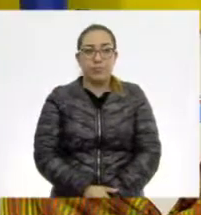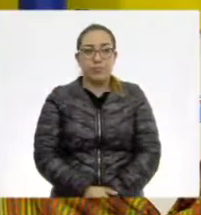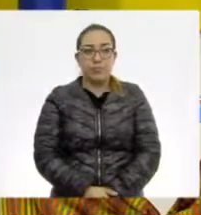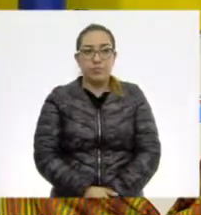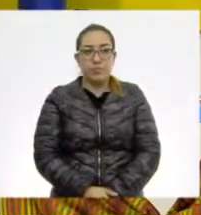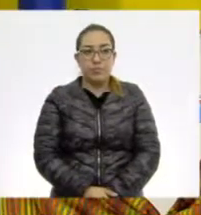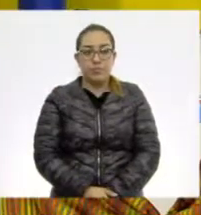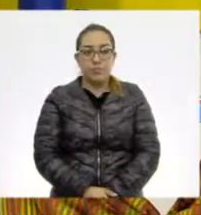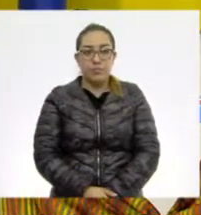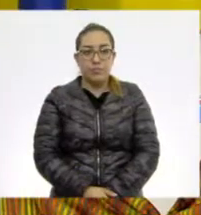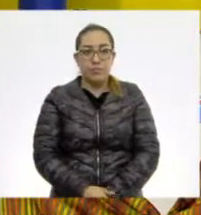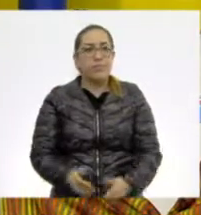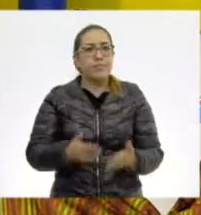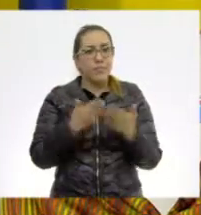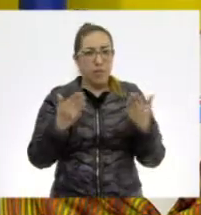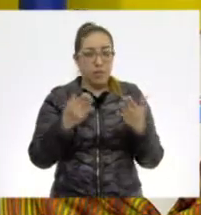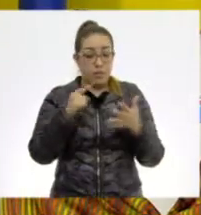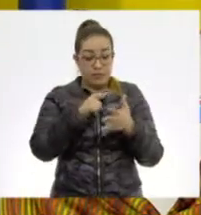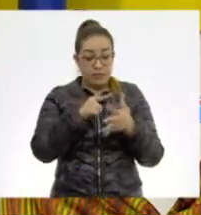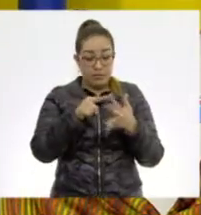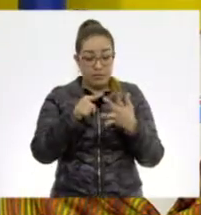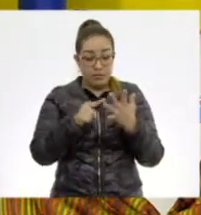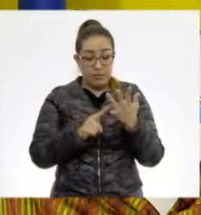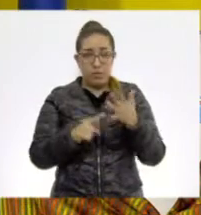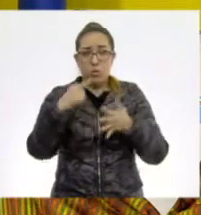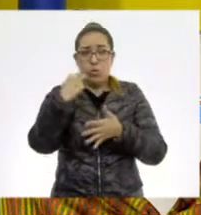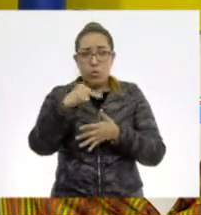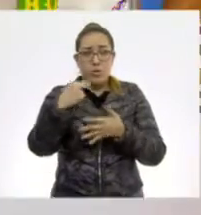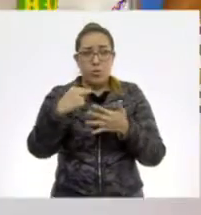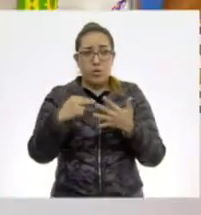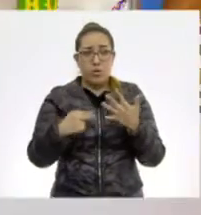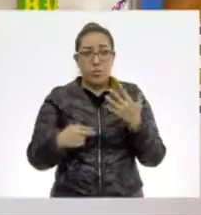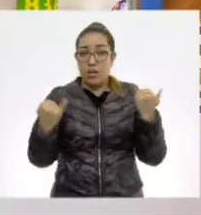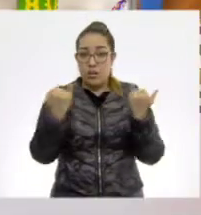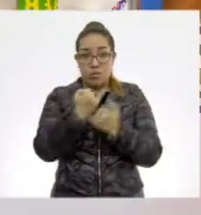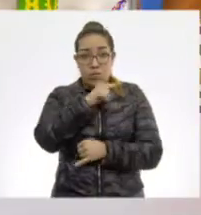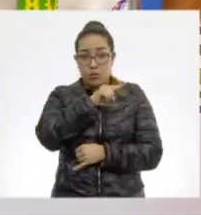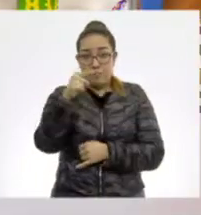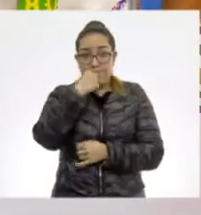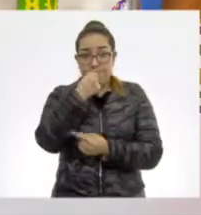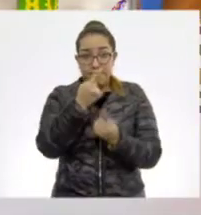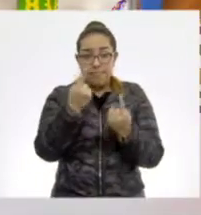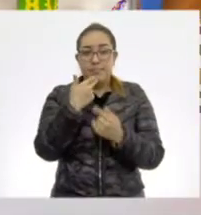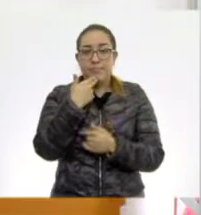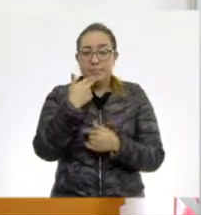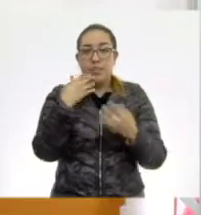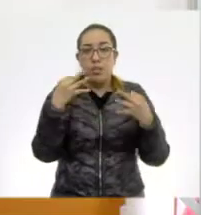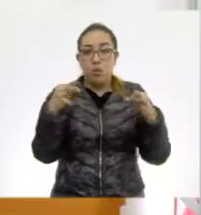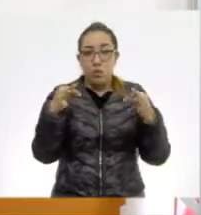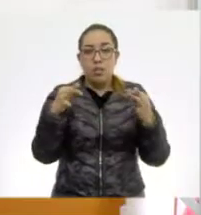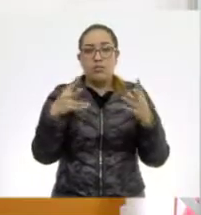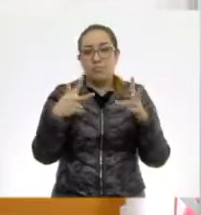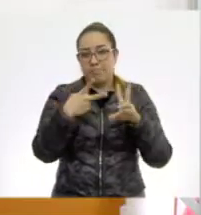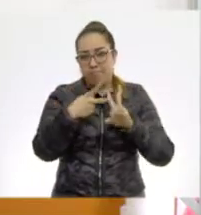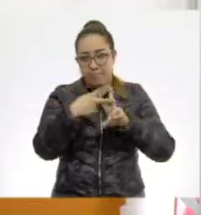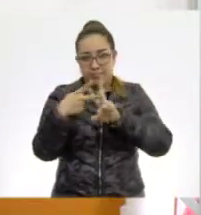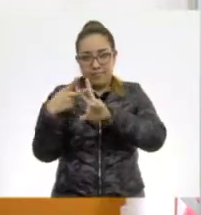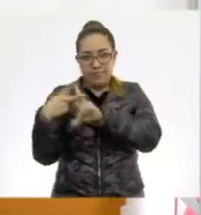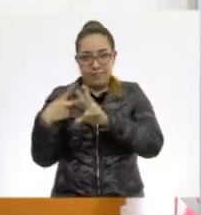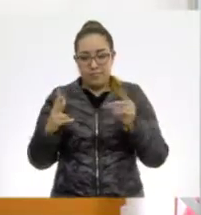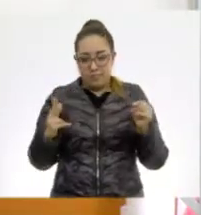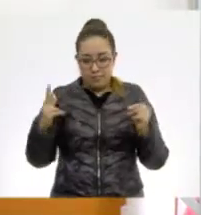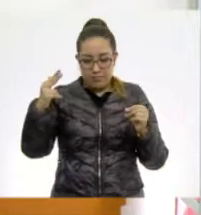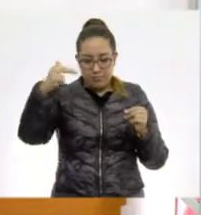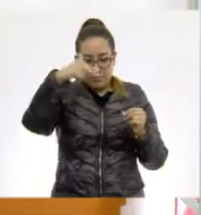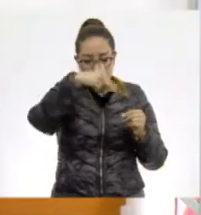a colocarle el nombre a cada estrella. Igual, niñas y niños, van ustedes también a utilizar sus hojas, van a hacer sus estrellas